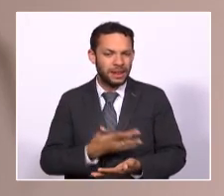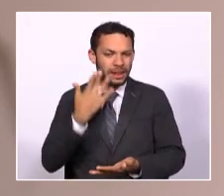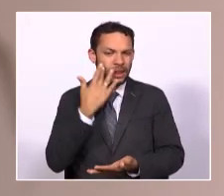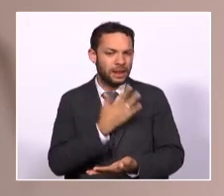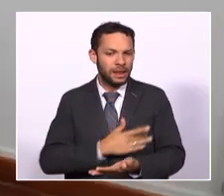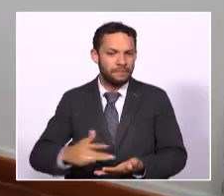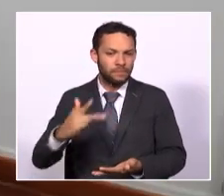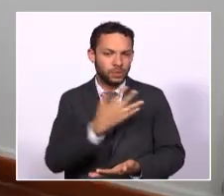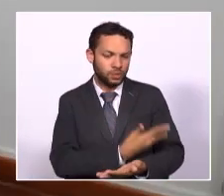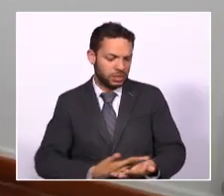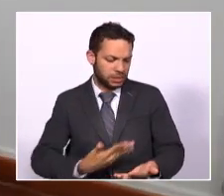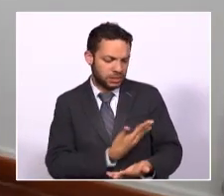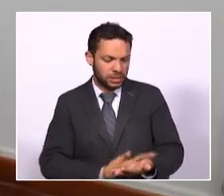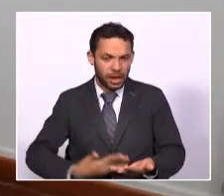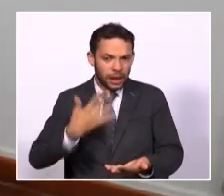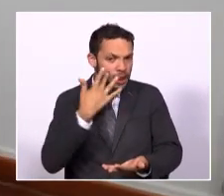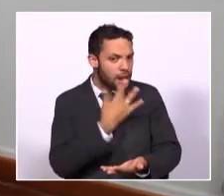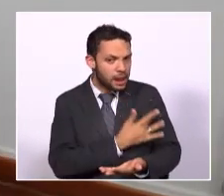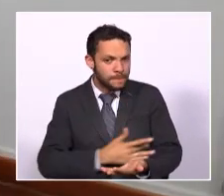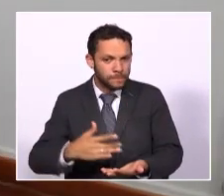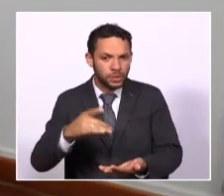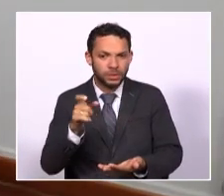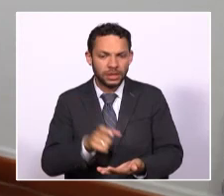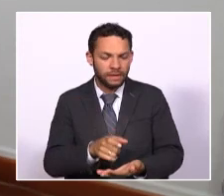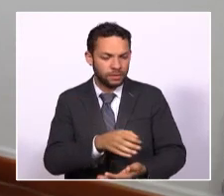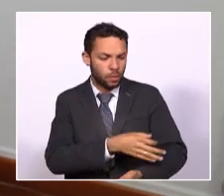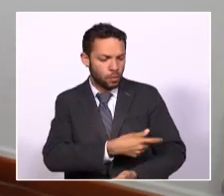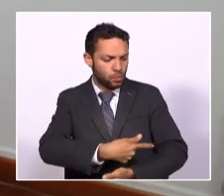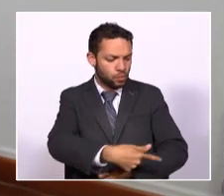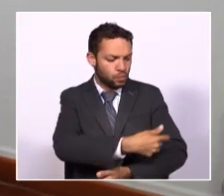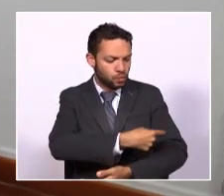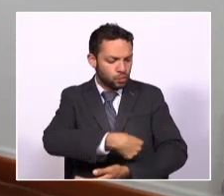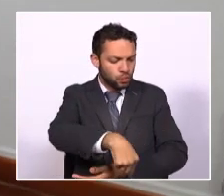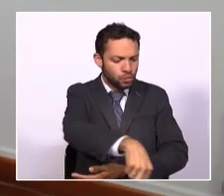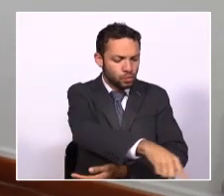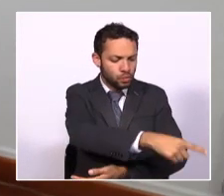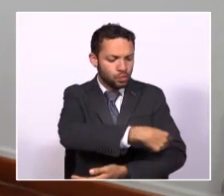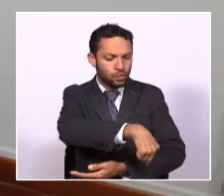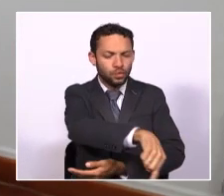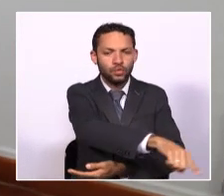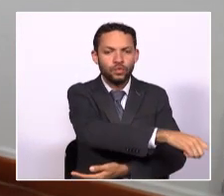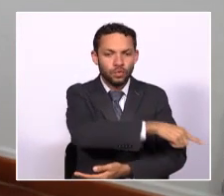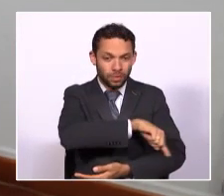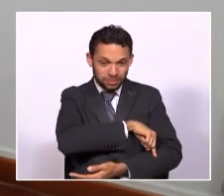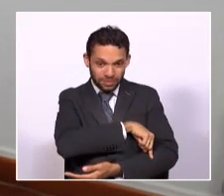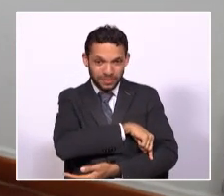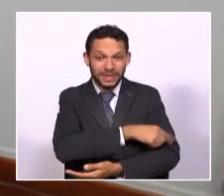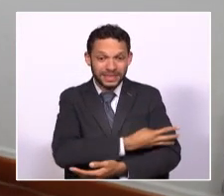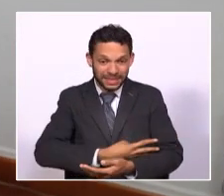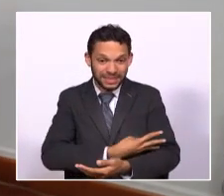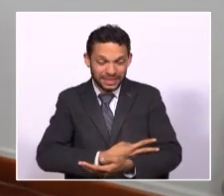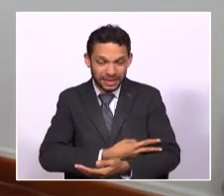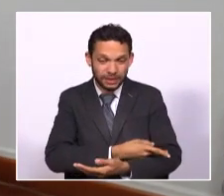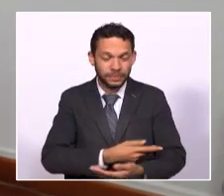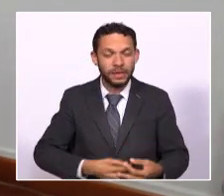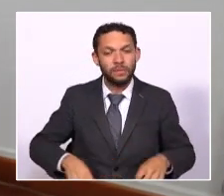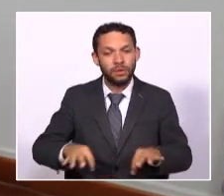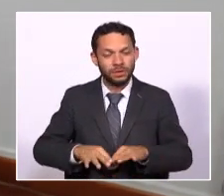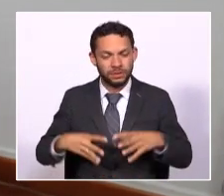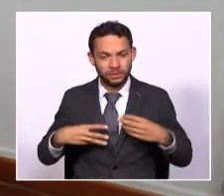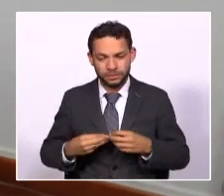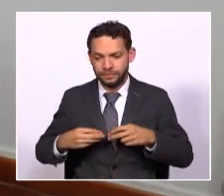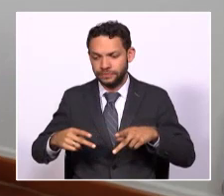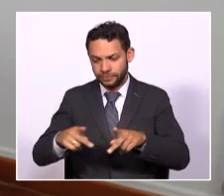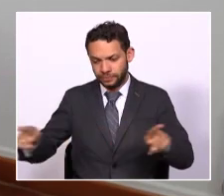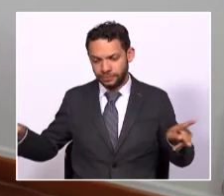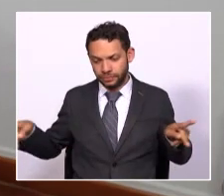muere. Entonces no es manejar el dolor por quitar el dolor, es de dónde viene el dolor. Y aquí en el fondo ustedes ven